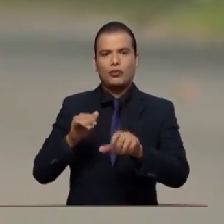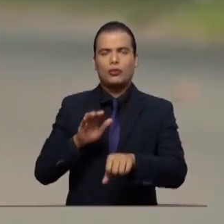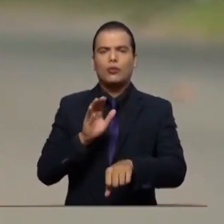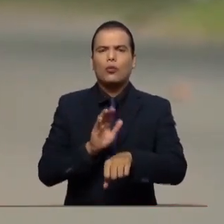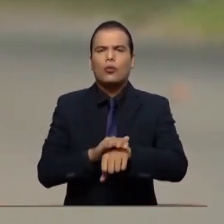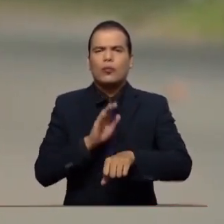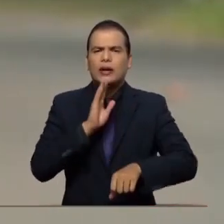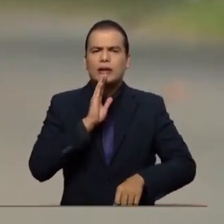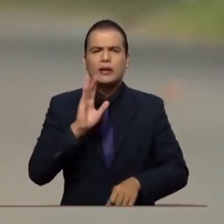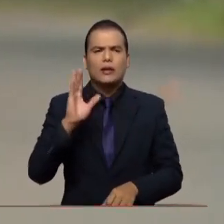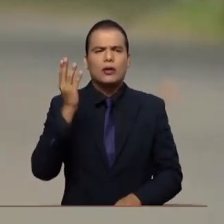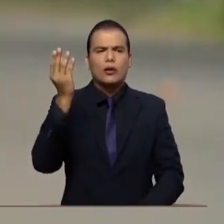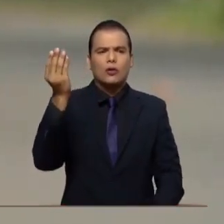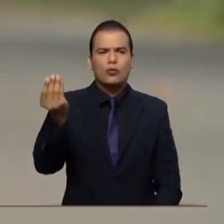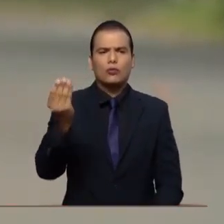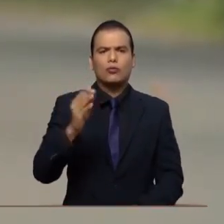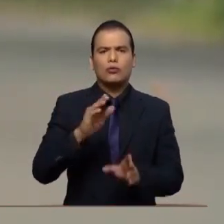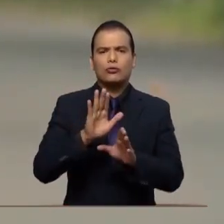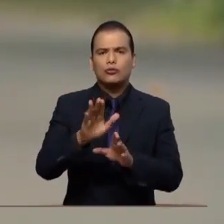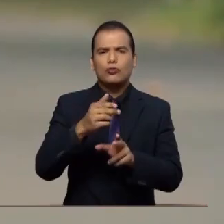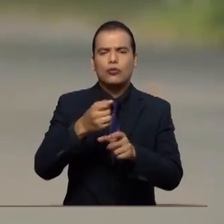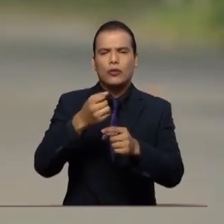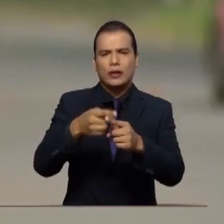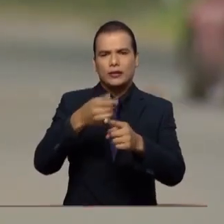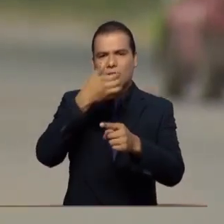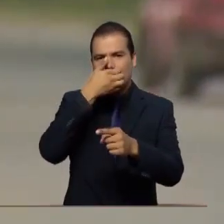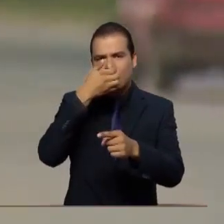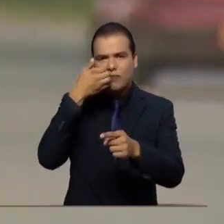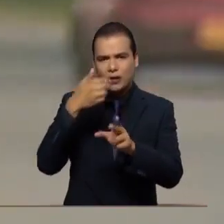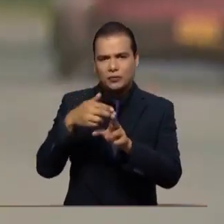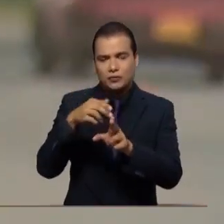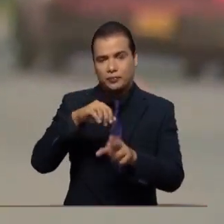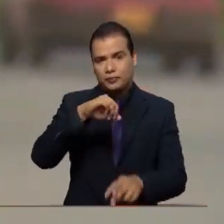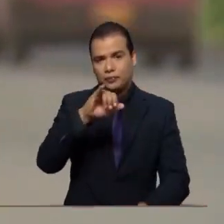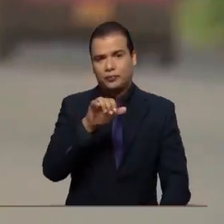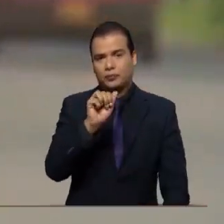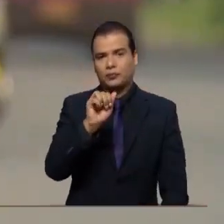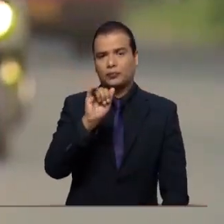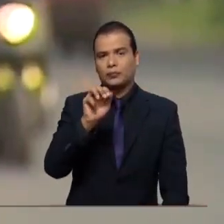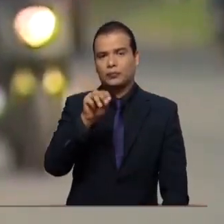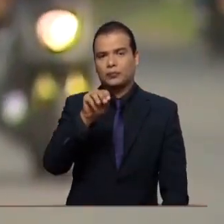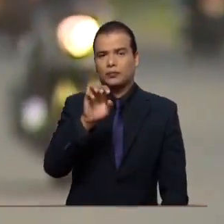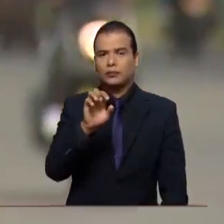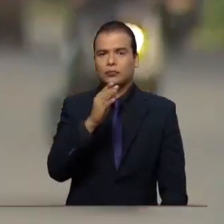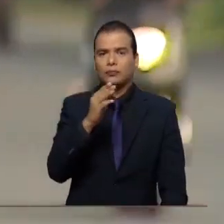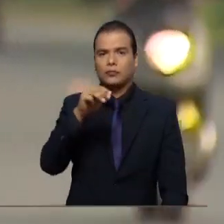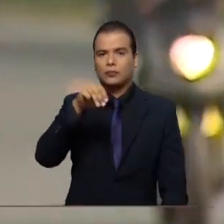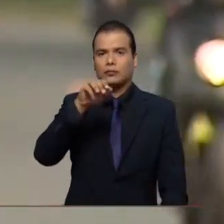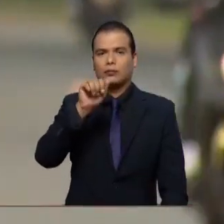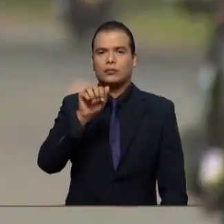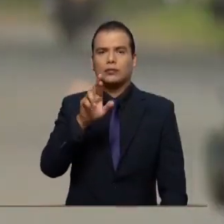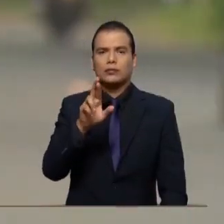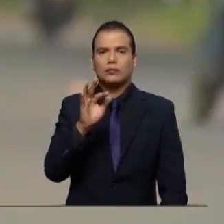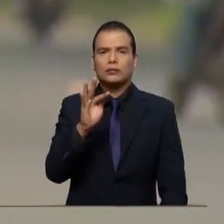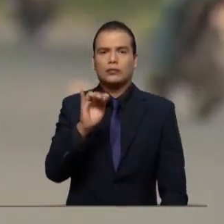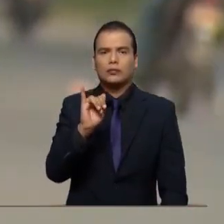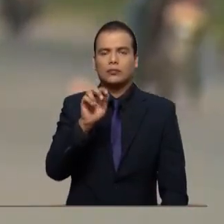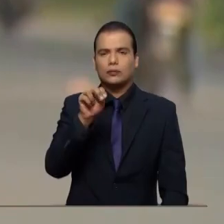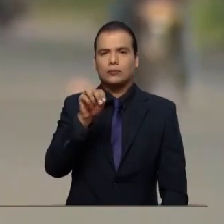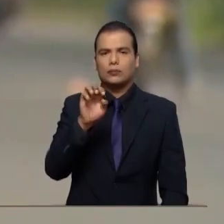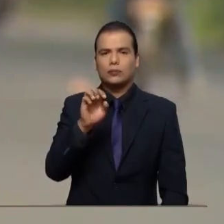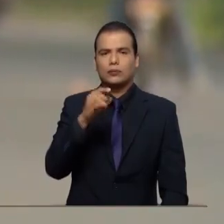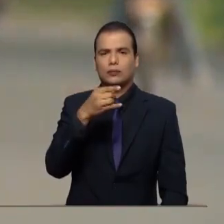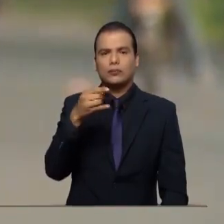atribuye al grupo Jaime Martínez de las disidencias de las FARC, que opera en toda esta zona del sur del Valle del Cauca y del norte